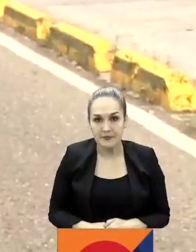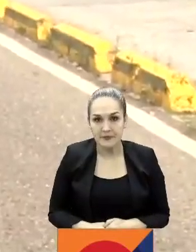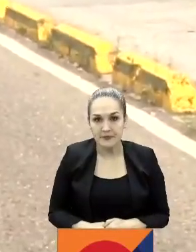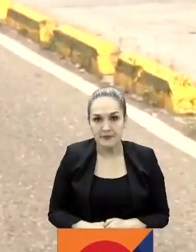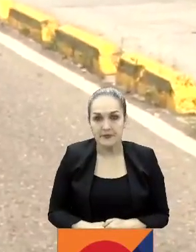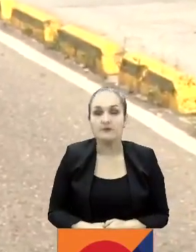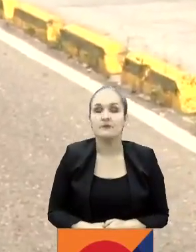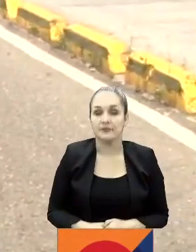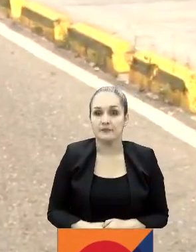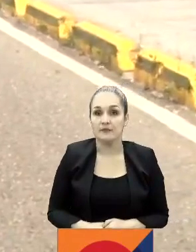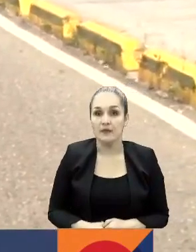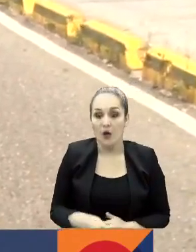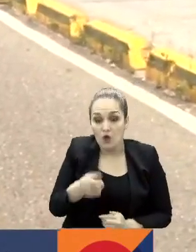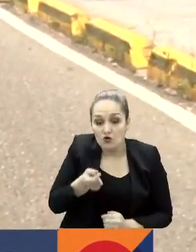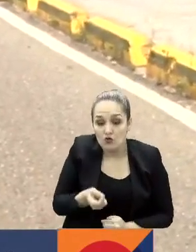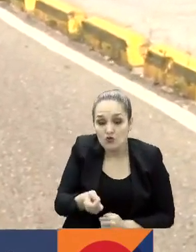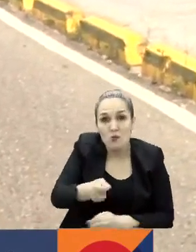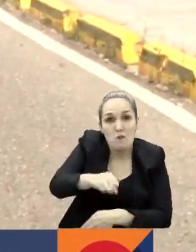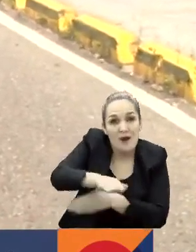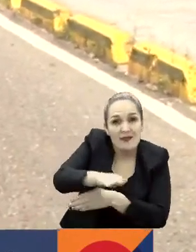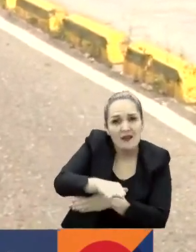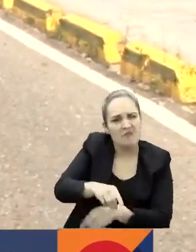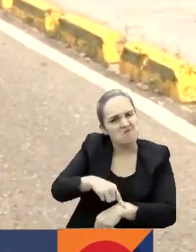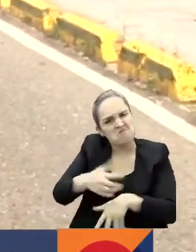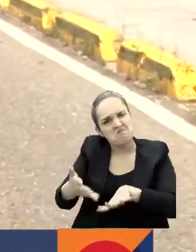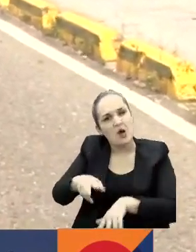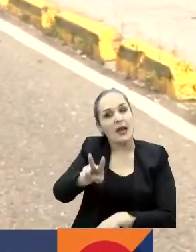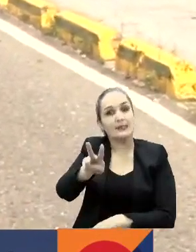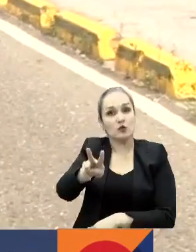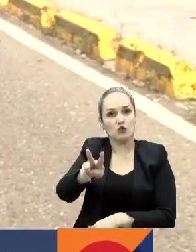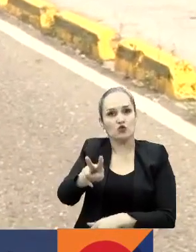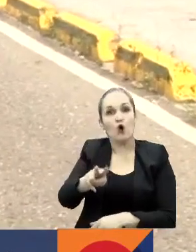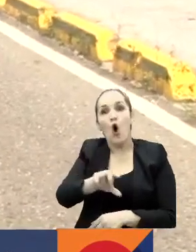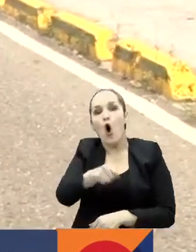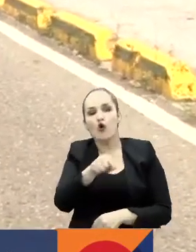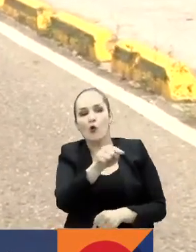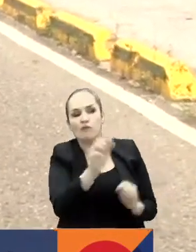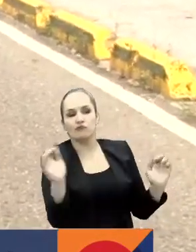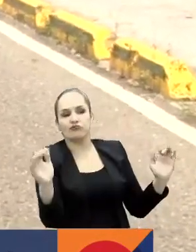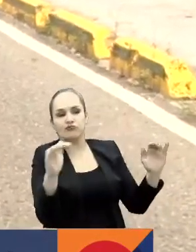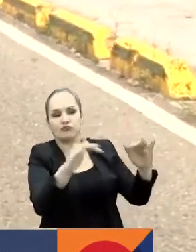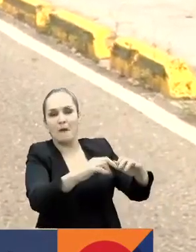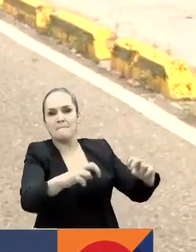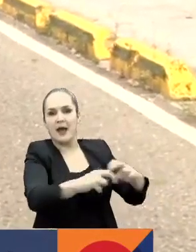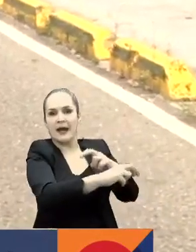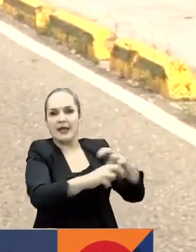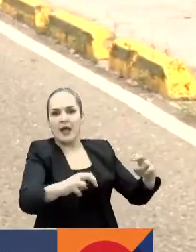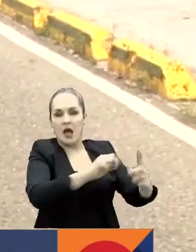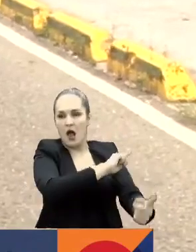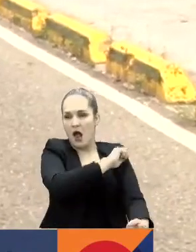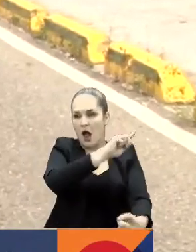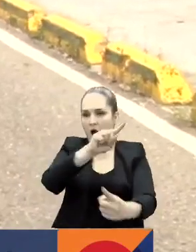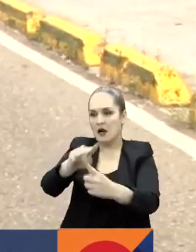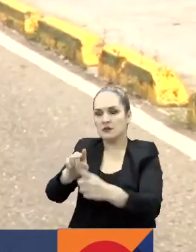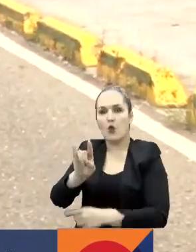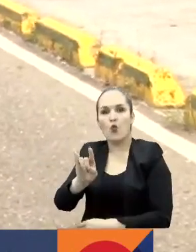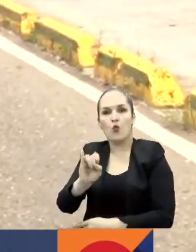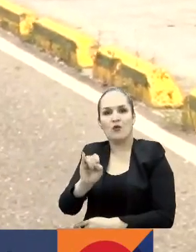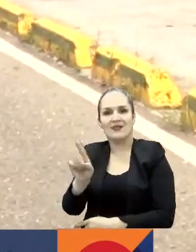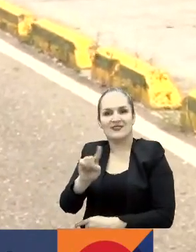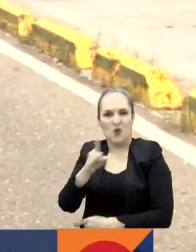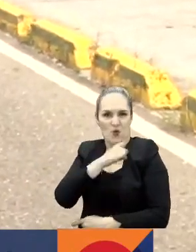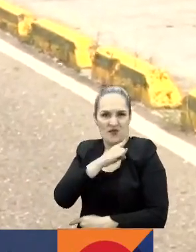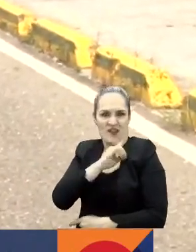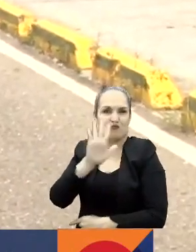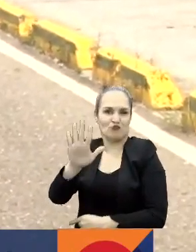Muy bien, en horas de la tarde, hacia las 2 de la tarde, se tiene preparada otra concentración que iniciará en el Parque San Pío y terminará en la Universidad Industrial de Santander.